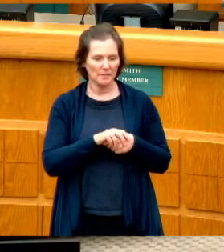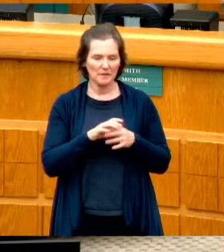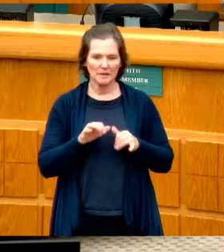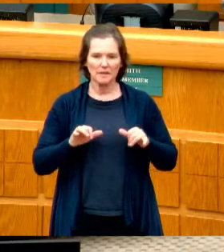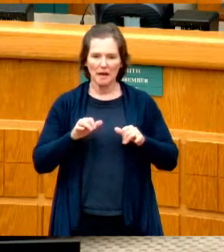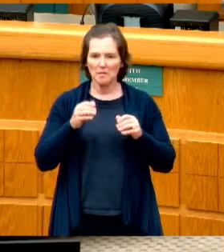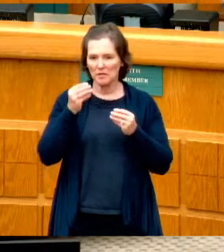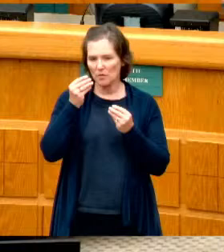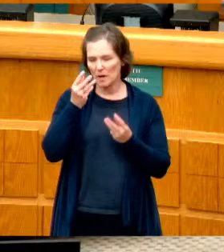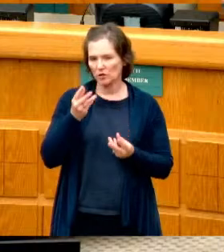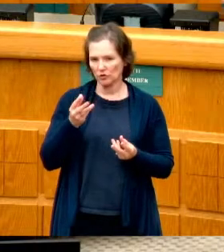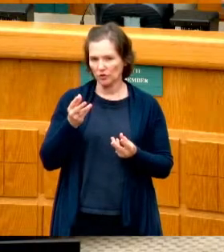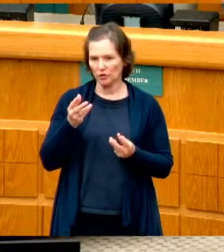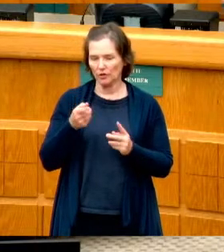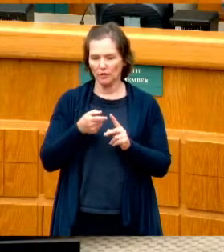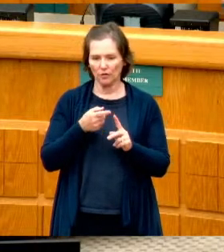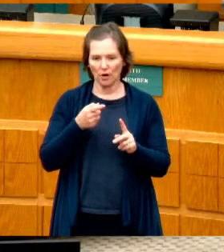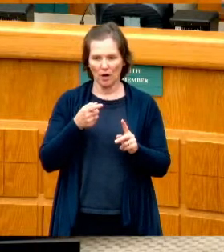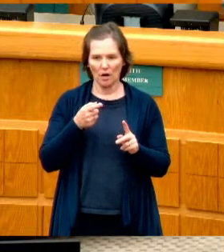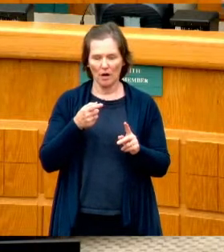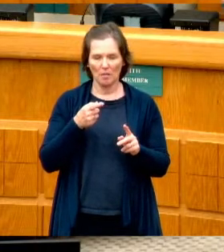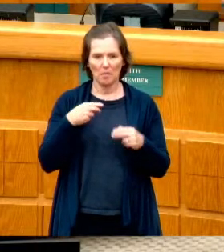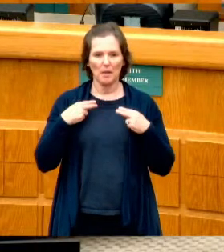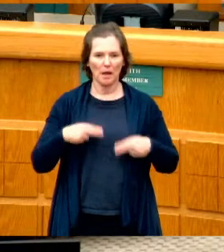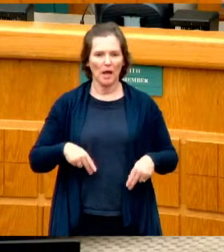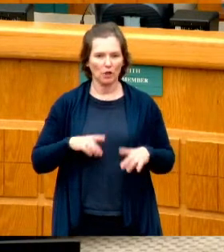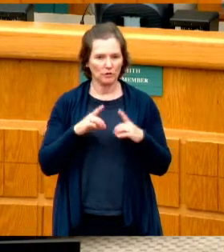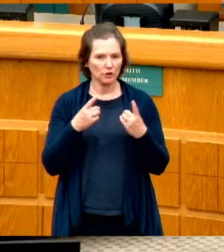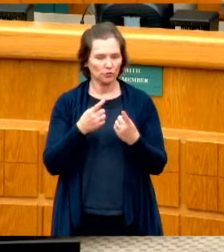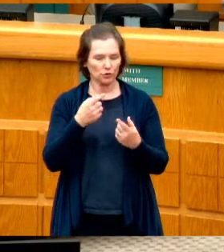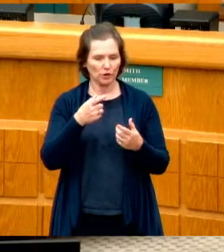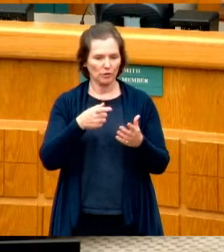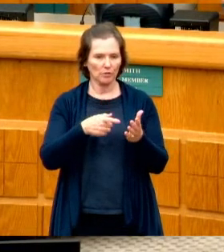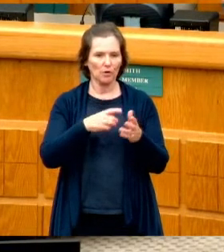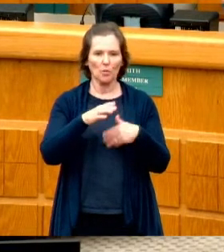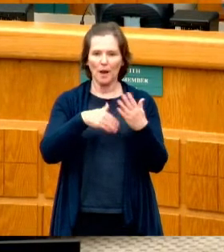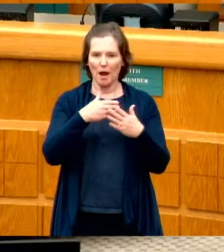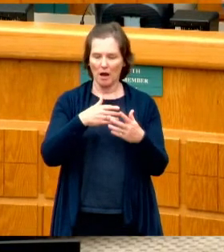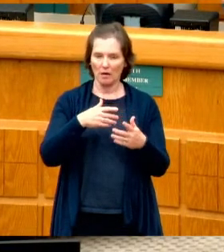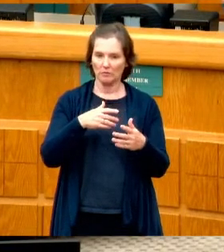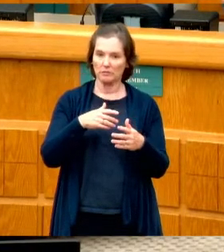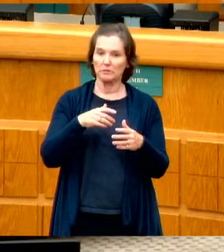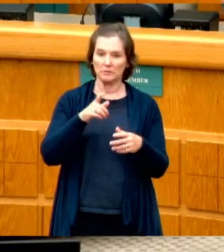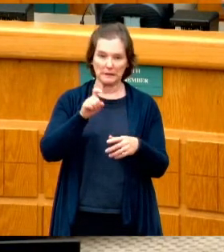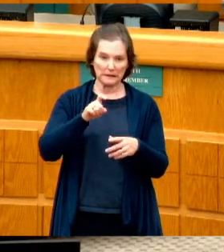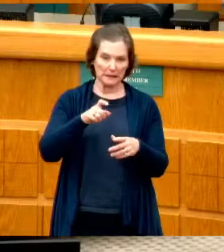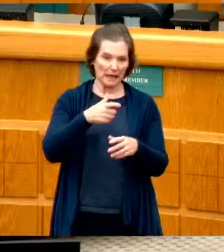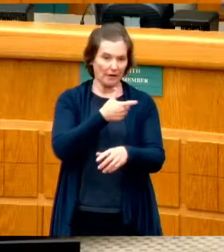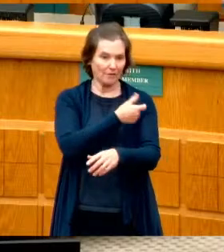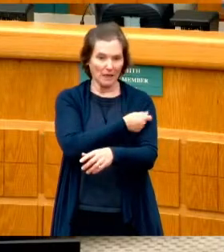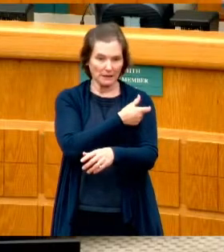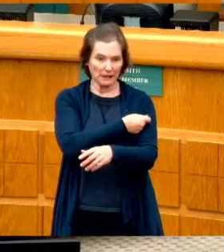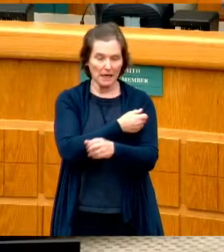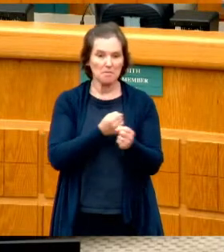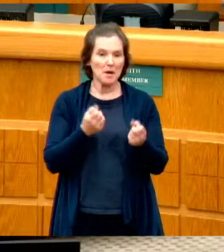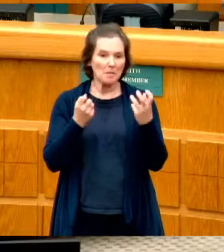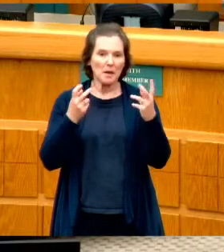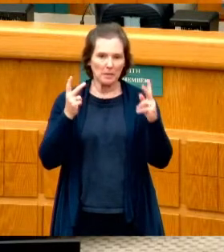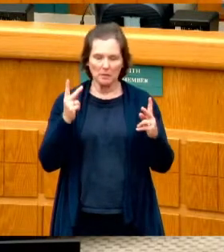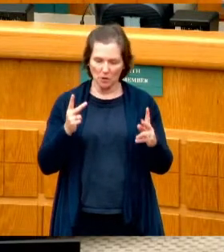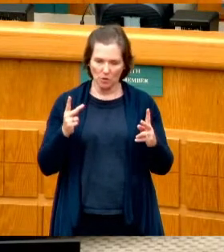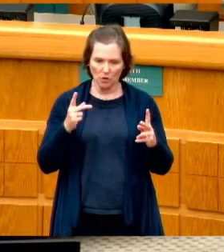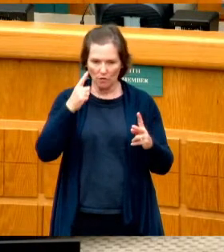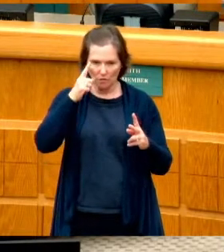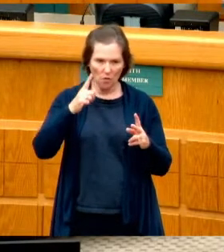por COVID-19 y así como afectar la efectividad de las vacunas. Los cambios podrían conducir a un aumento en el número de casos,